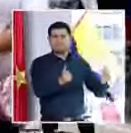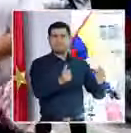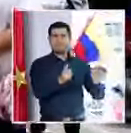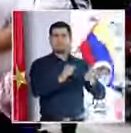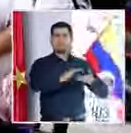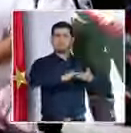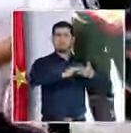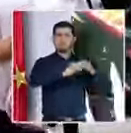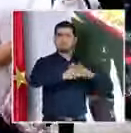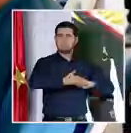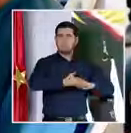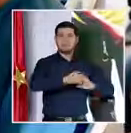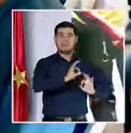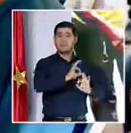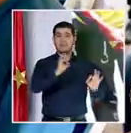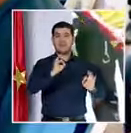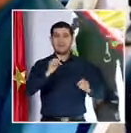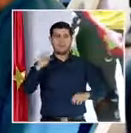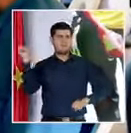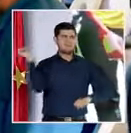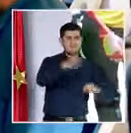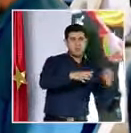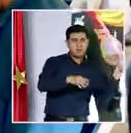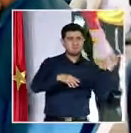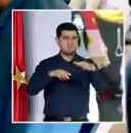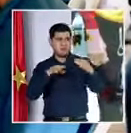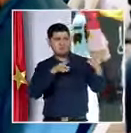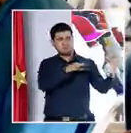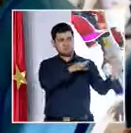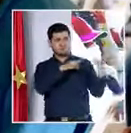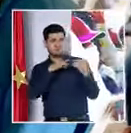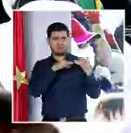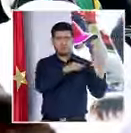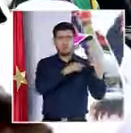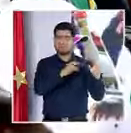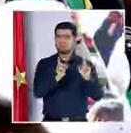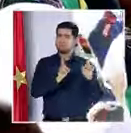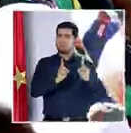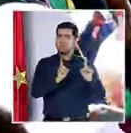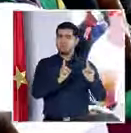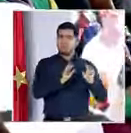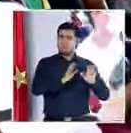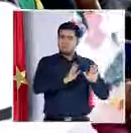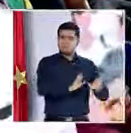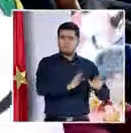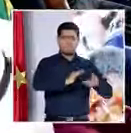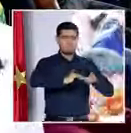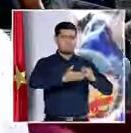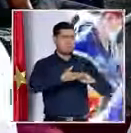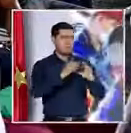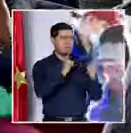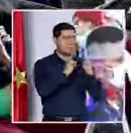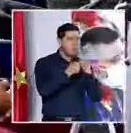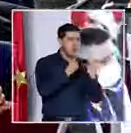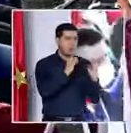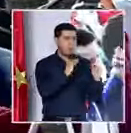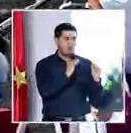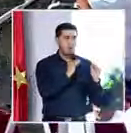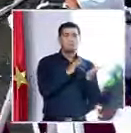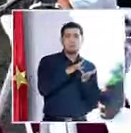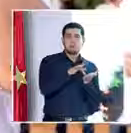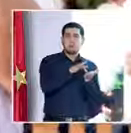por los manifestantes sin ningún altercado que haya puesto en riesgo la vida de las personas. Gracias al derecho a la manifestación y al